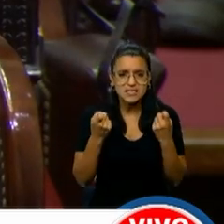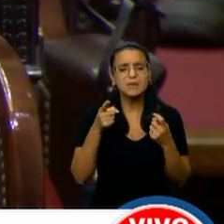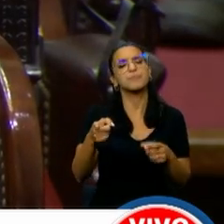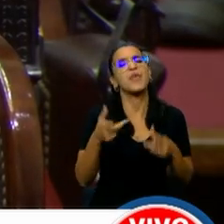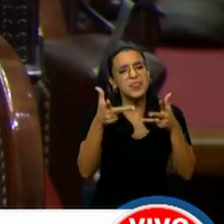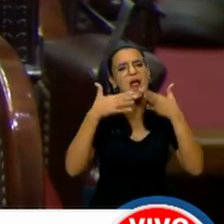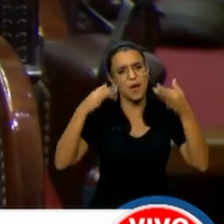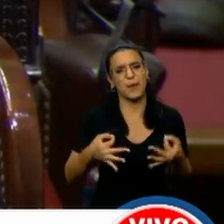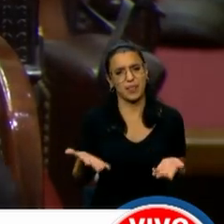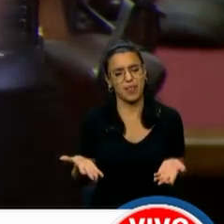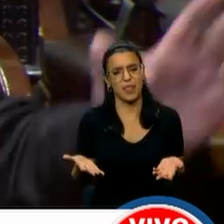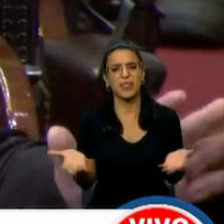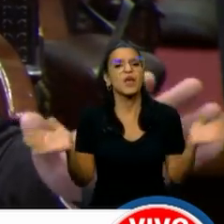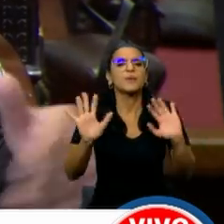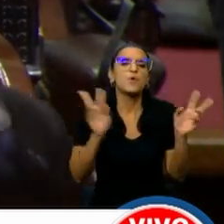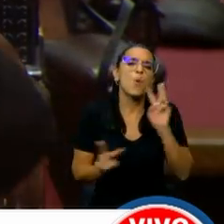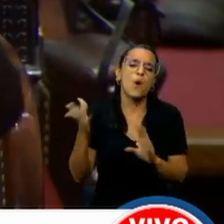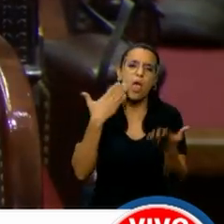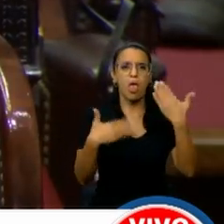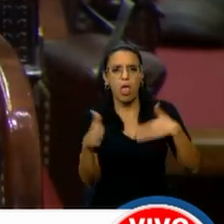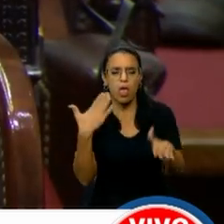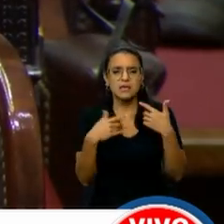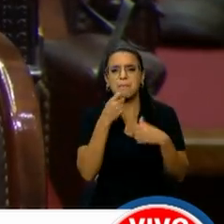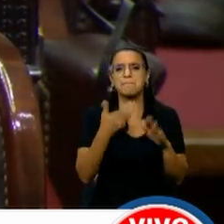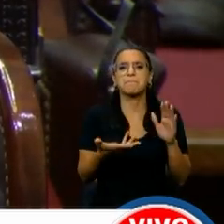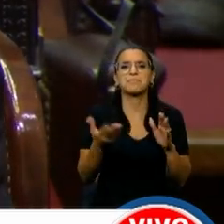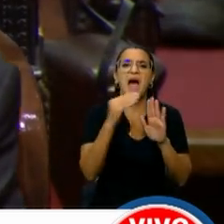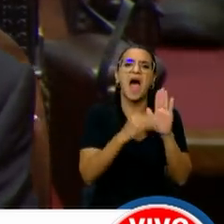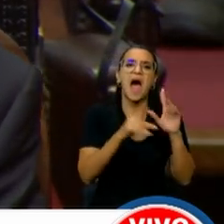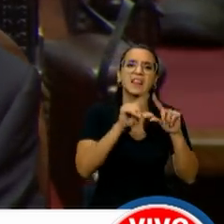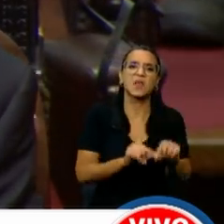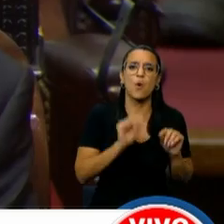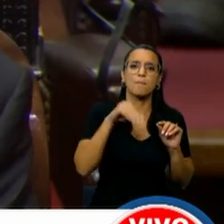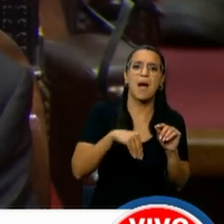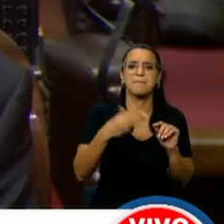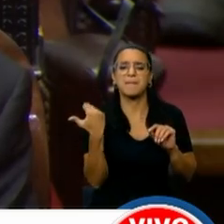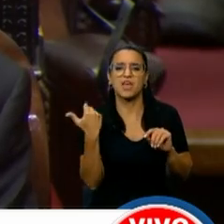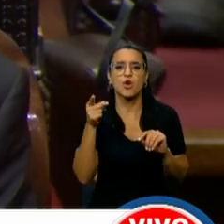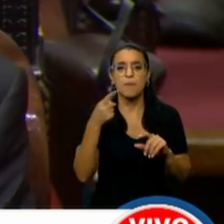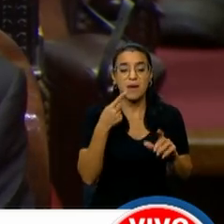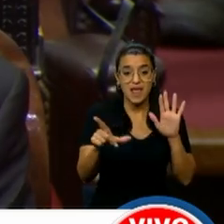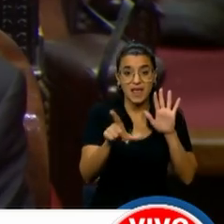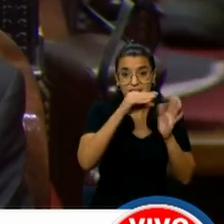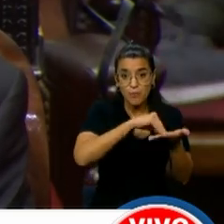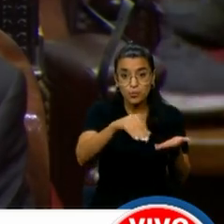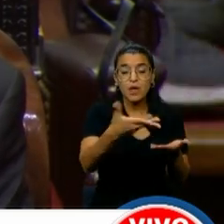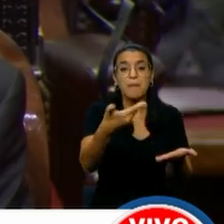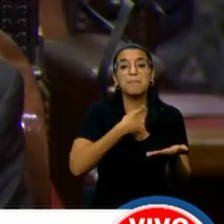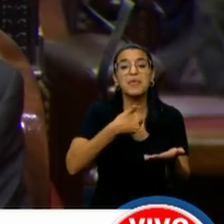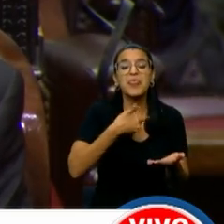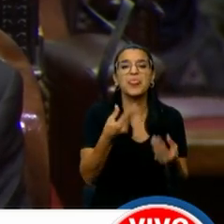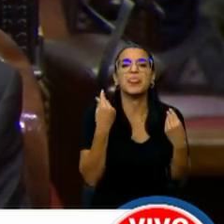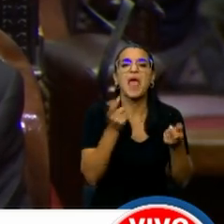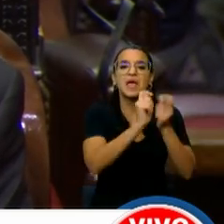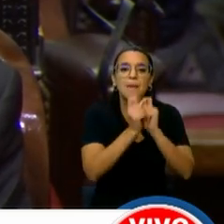se sinceren que nos busquen la excusa que si hay más o menos artículos porque nos acaba de pedir una legisladora recién que modifiquemos